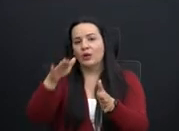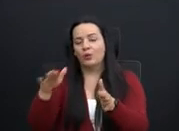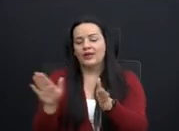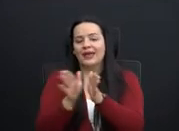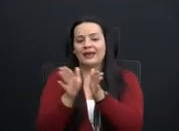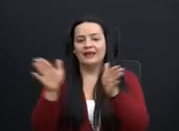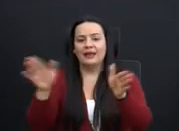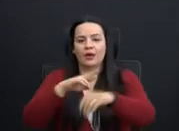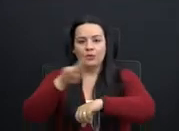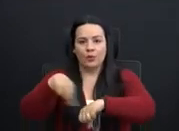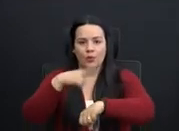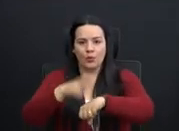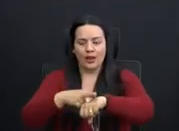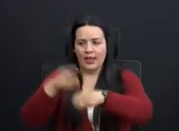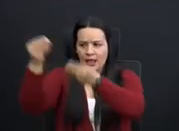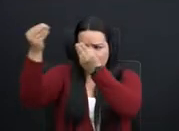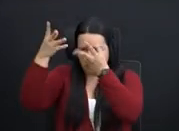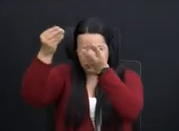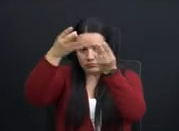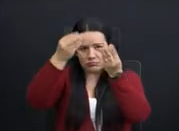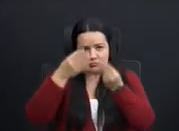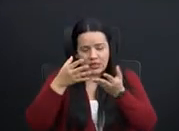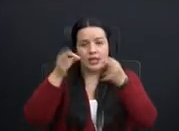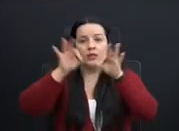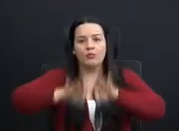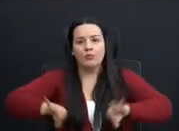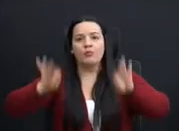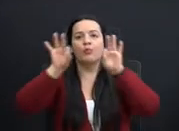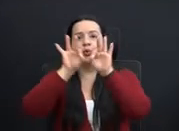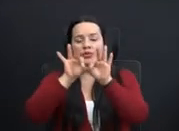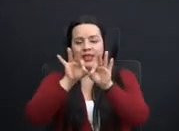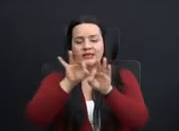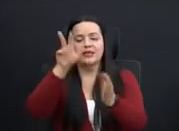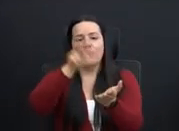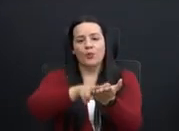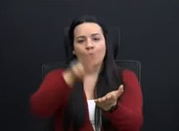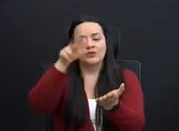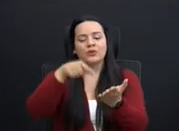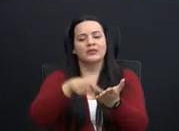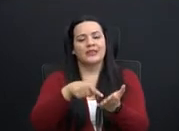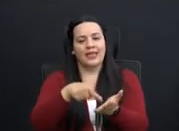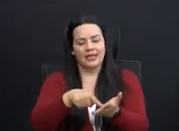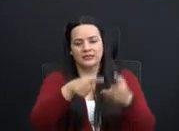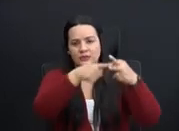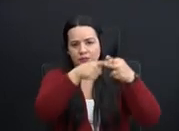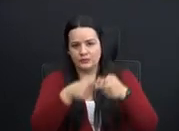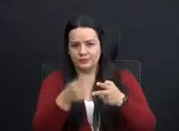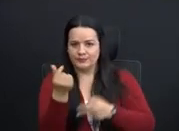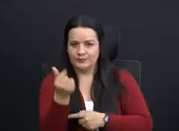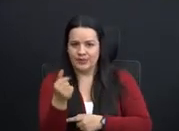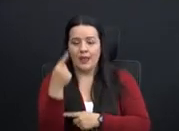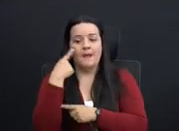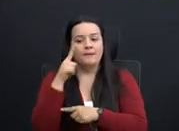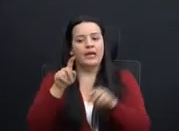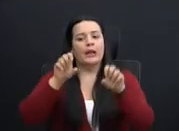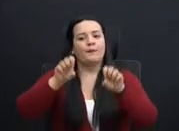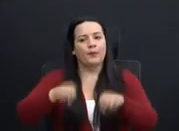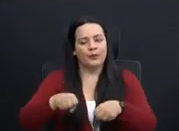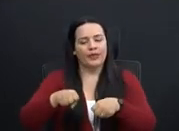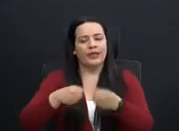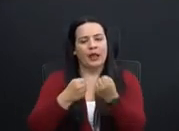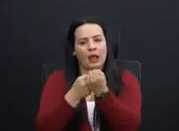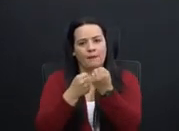República, nos recalcaron la importancia de la aprobación de estos instrumentos de financiamiento para poder darle sostenibilidad a